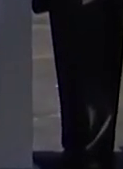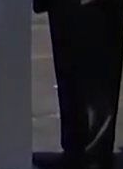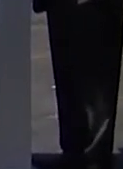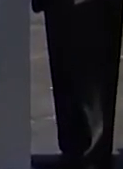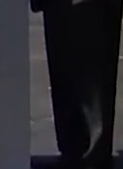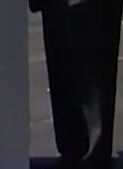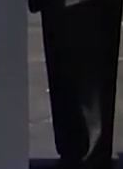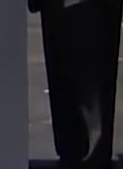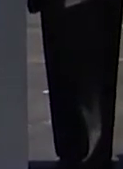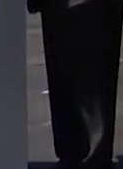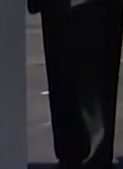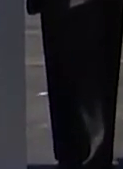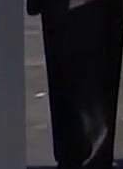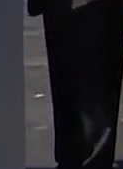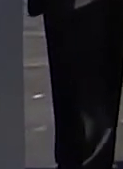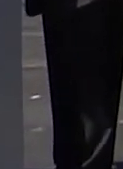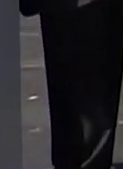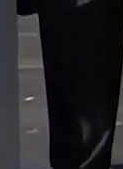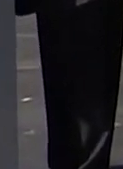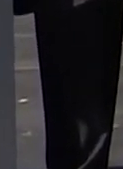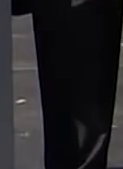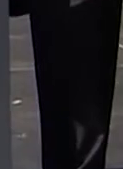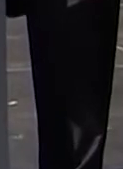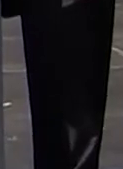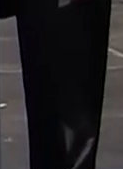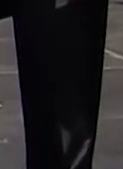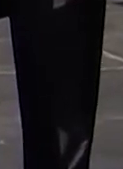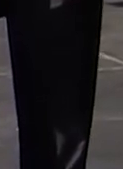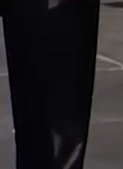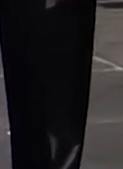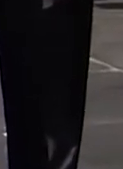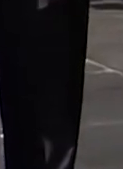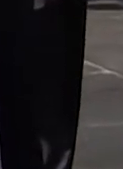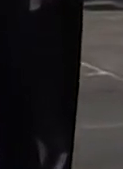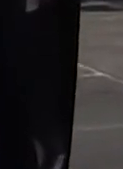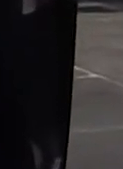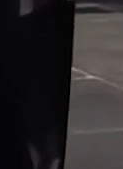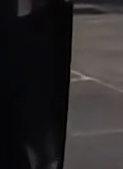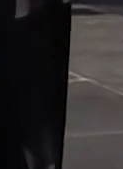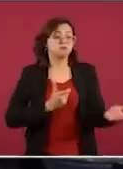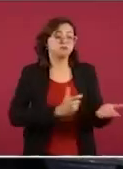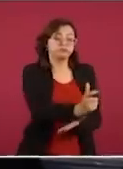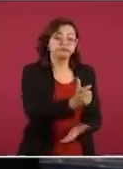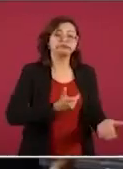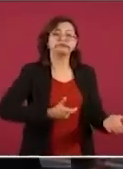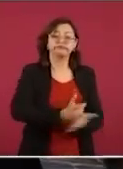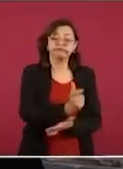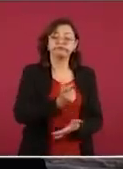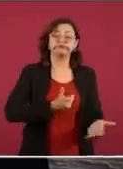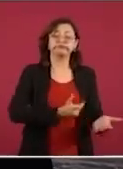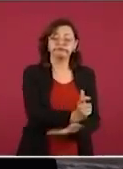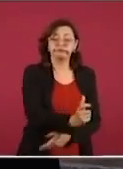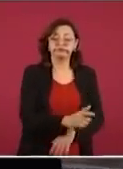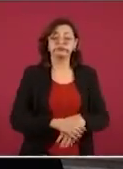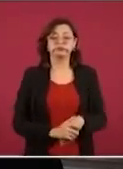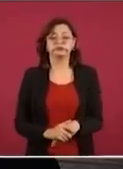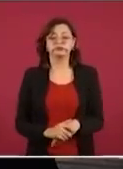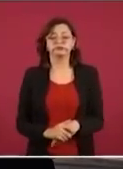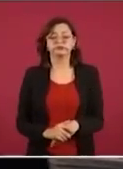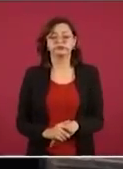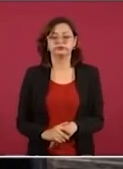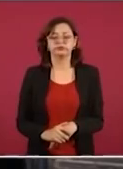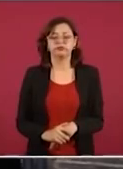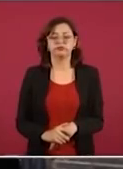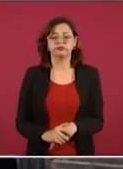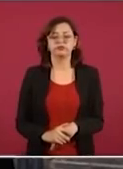Santa Lucía, en el Estado de México, la refinería en Dos Bocas y otros proyectos prioritarios. Hemos